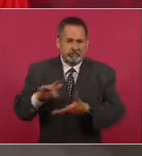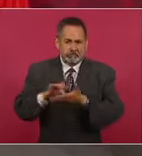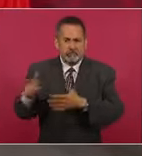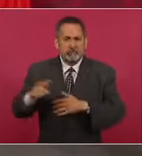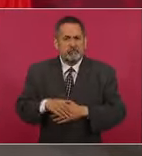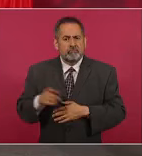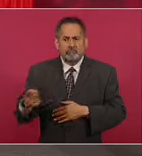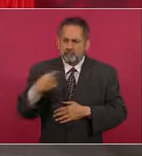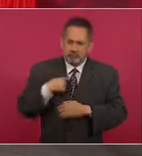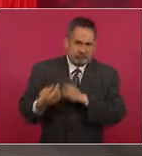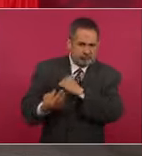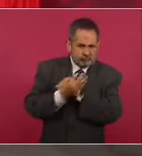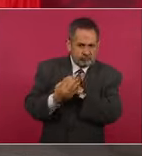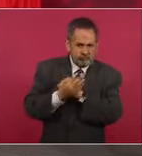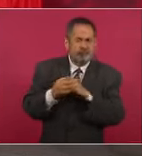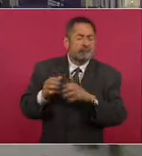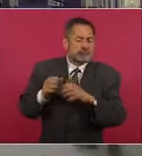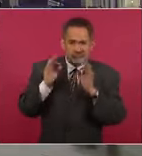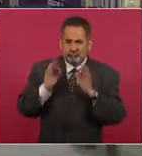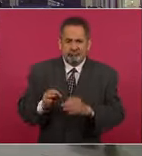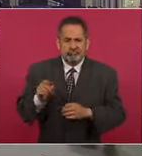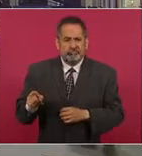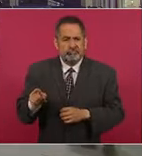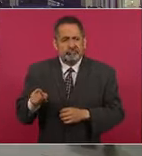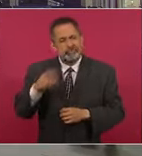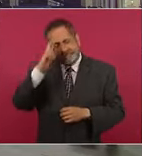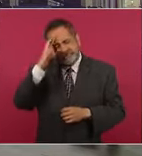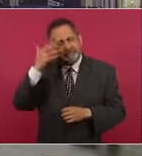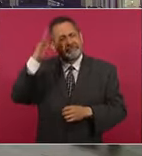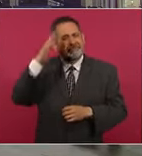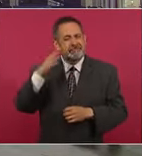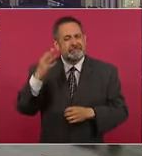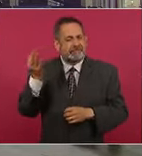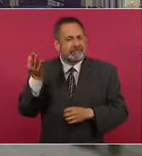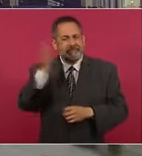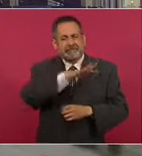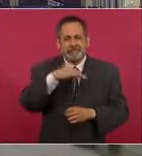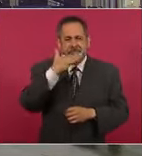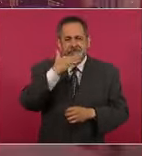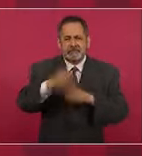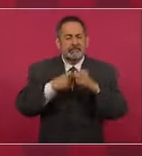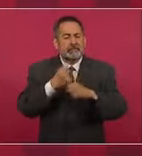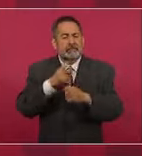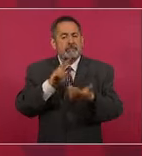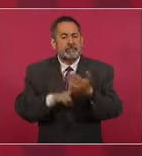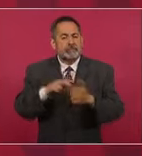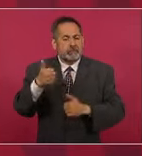él nos defendió cuando el fraude del 2006,